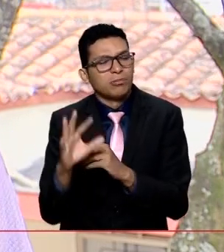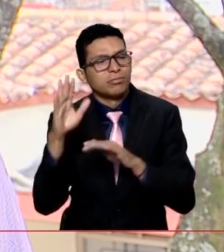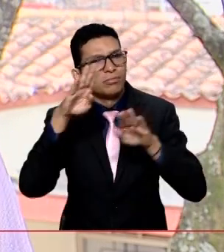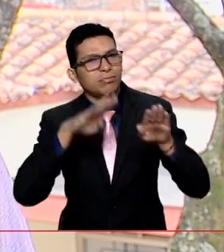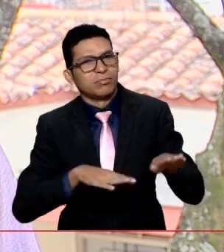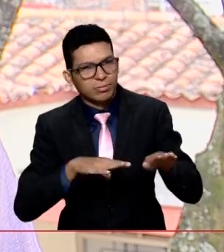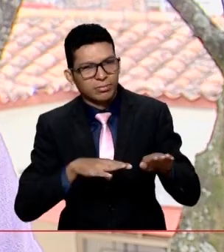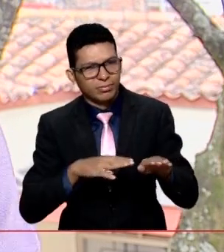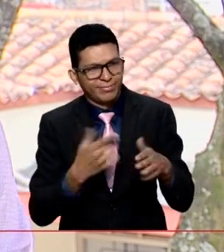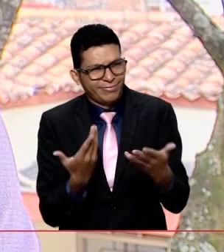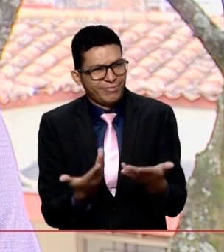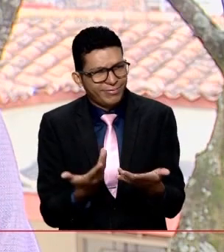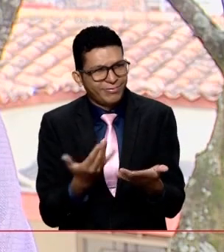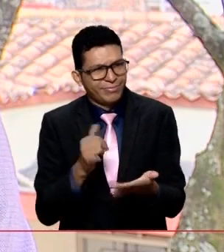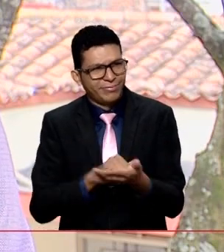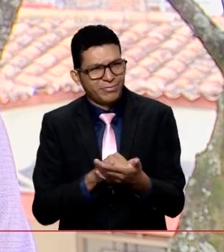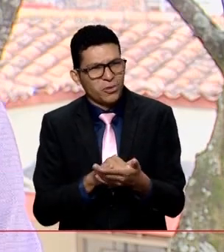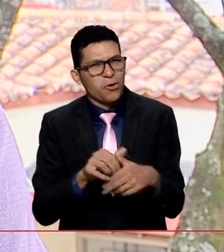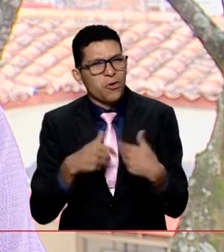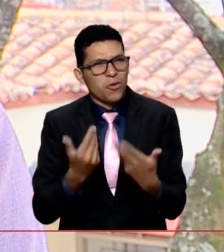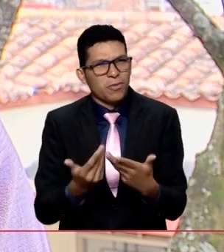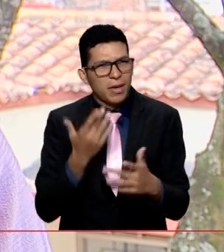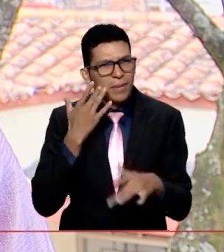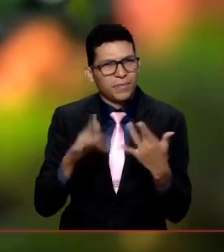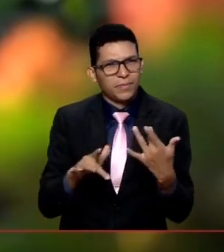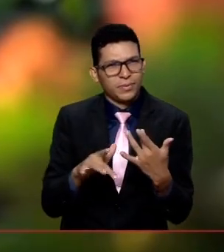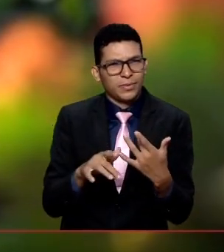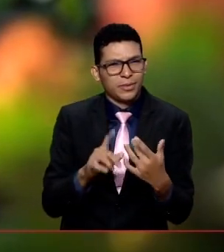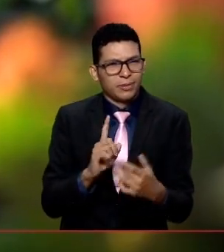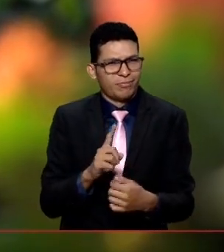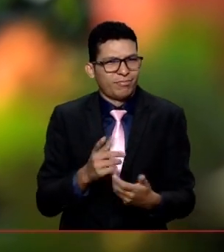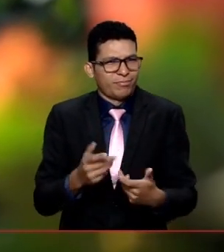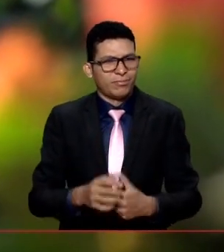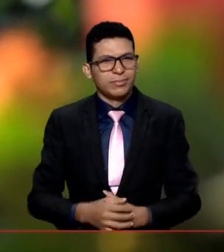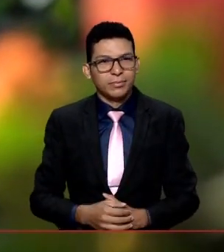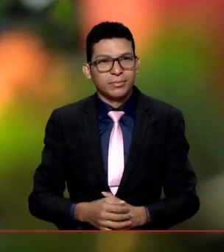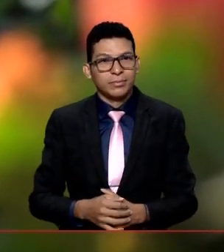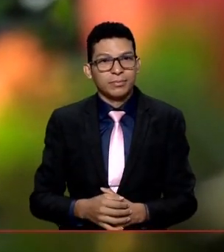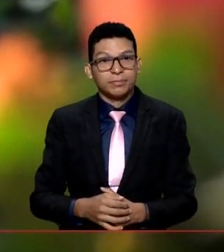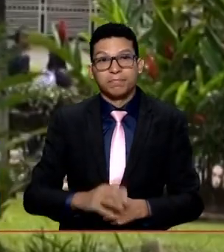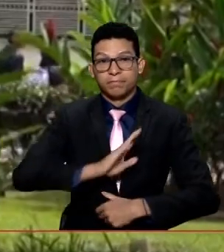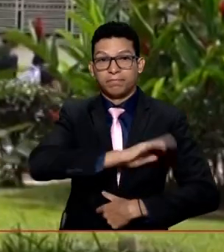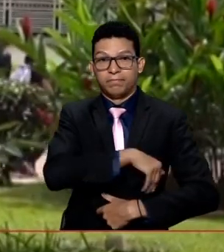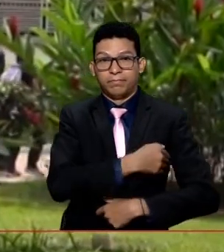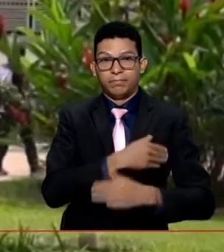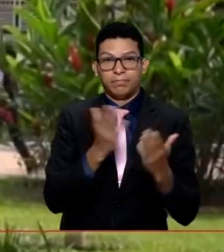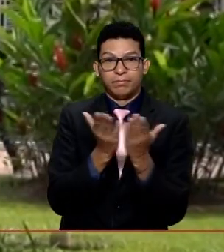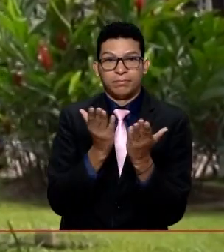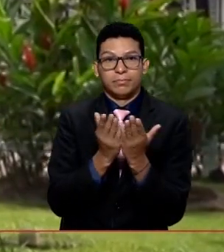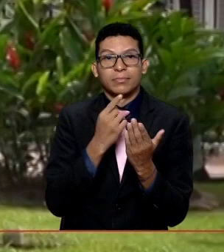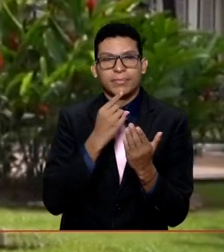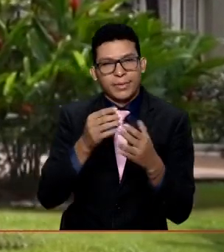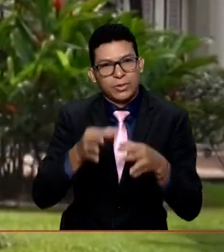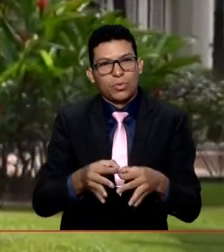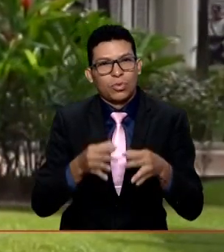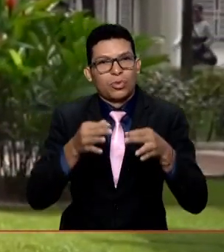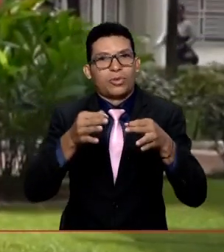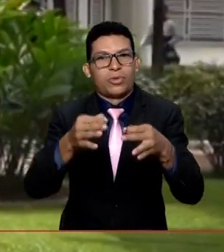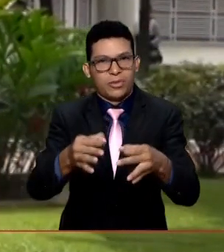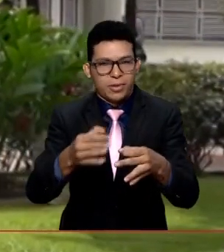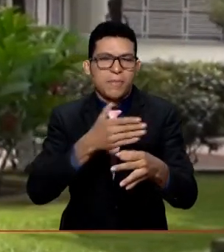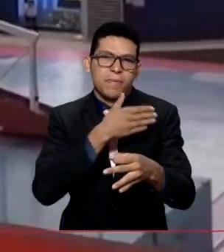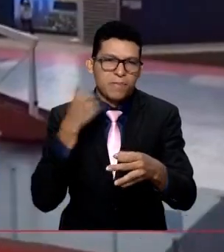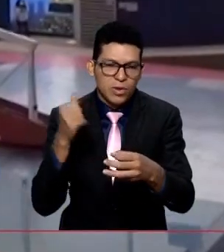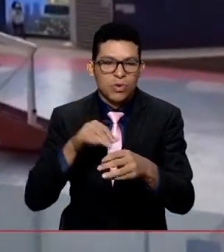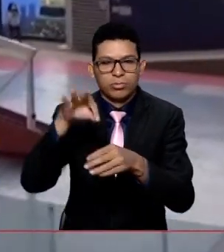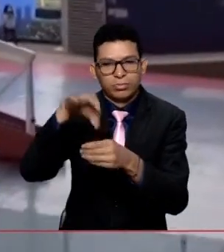como subordinados, como esa persona que sería electa como subordinado. Pese al llamado del Ministerio de Educación para postergar la elección del nuevo rector